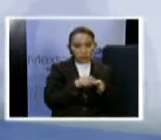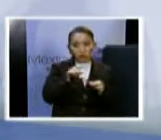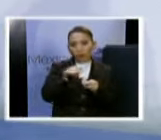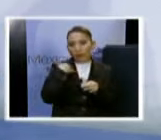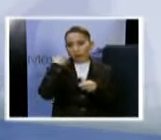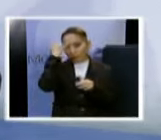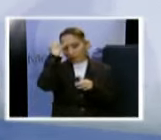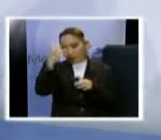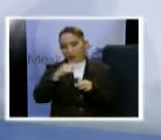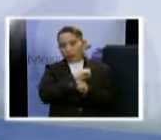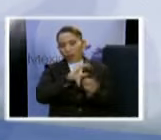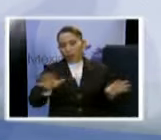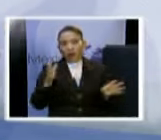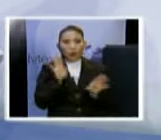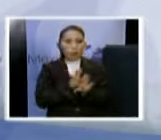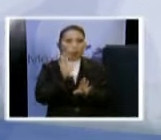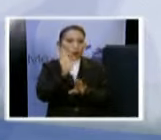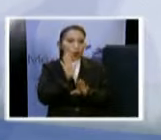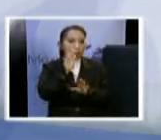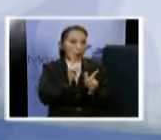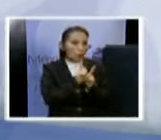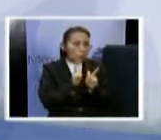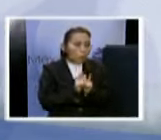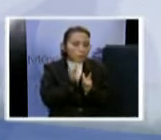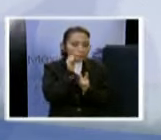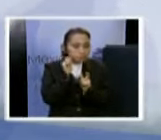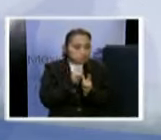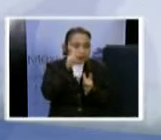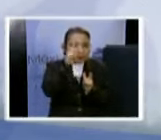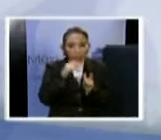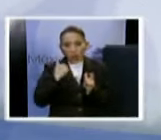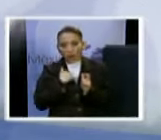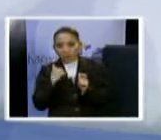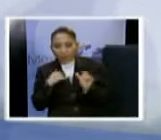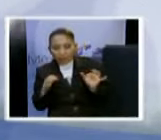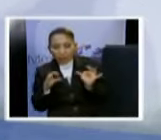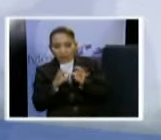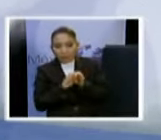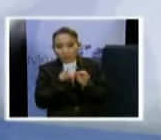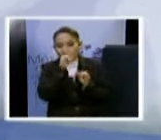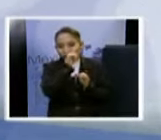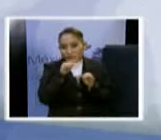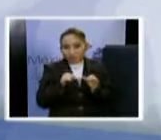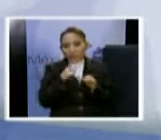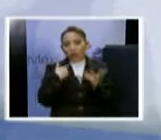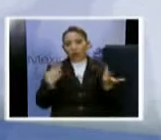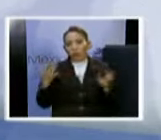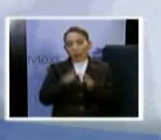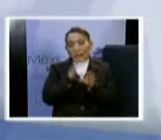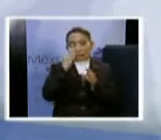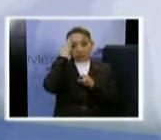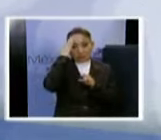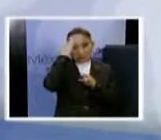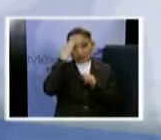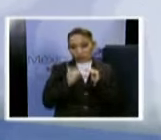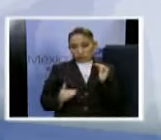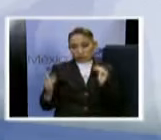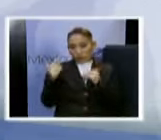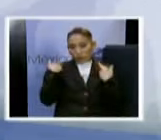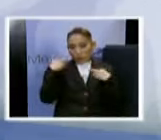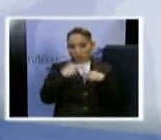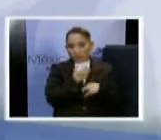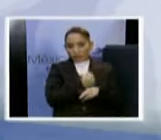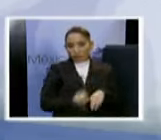la idea de crear una especie de grupo de amistad México-Canadá, con los más representativos